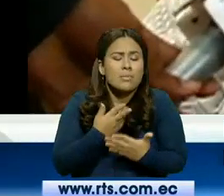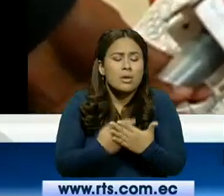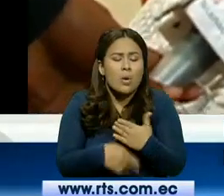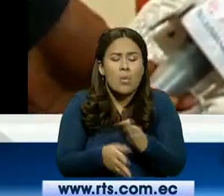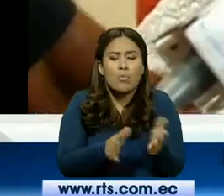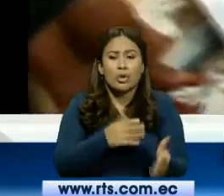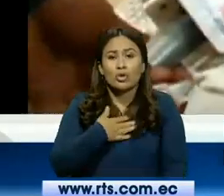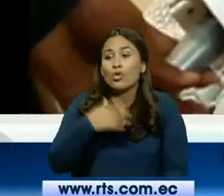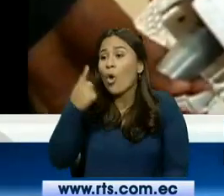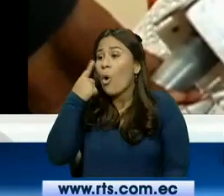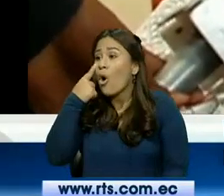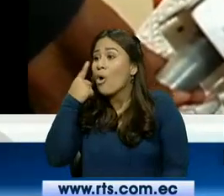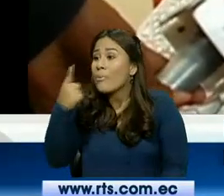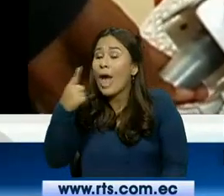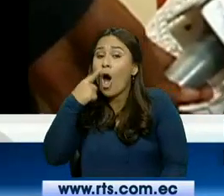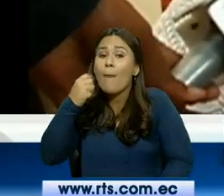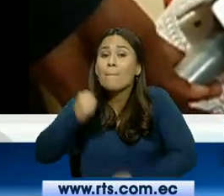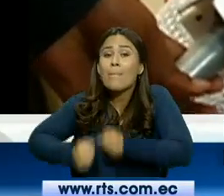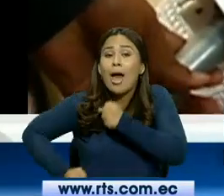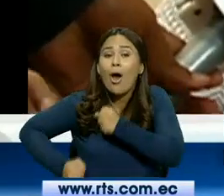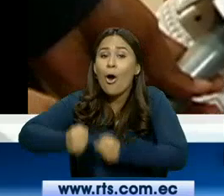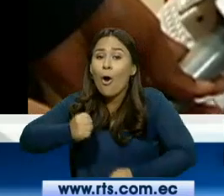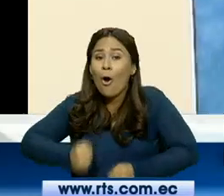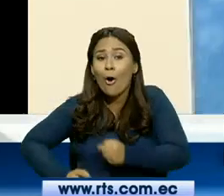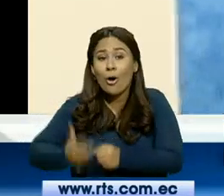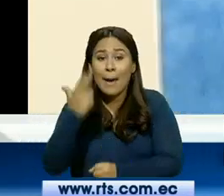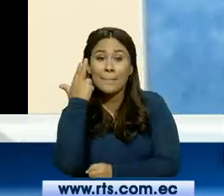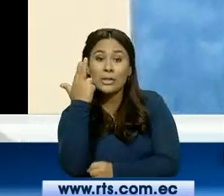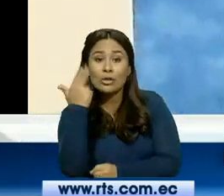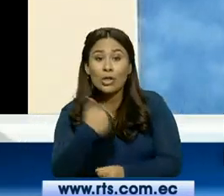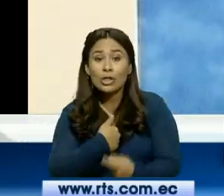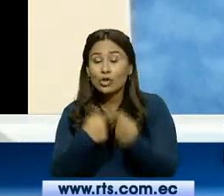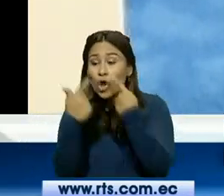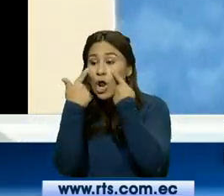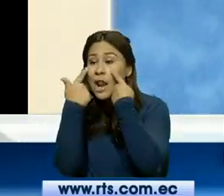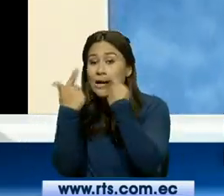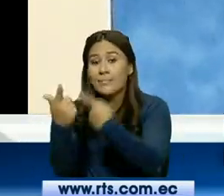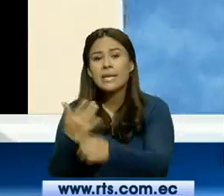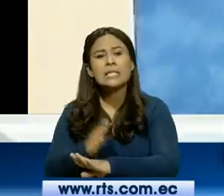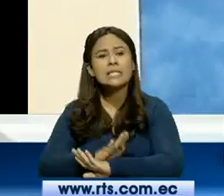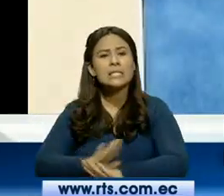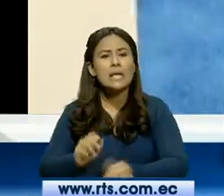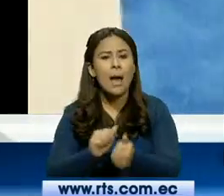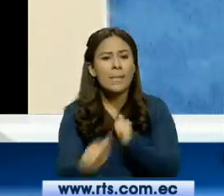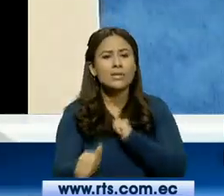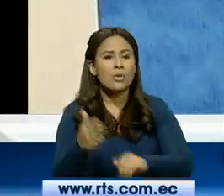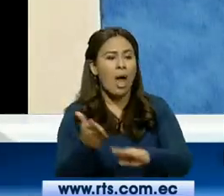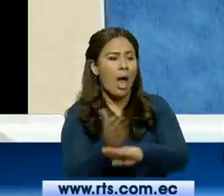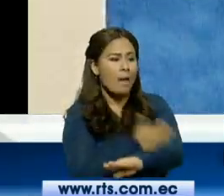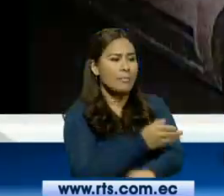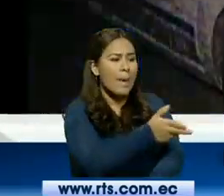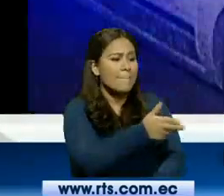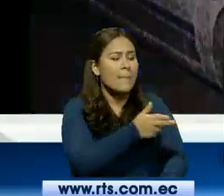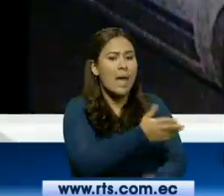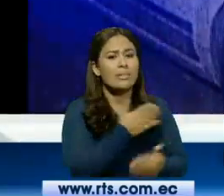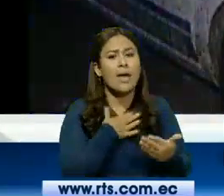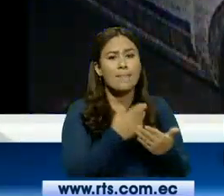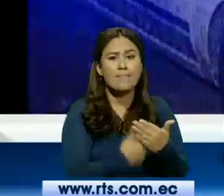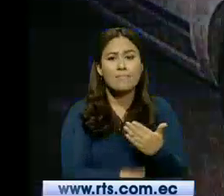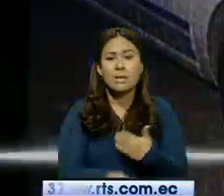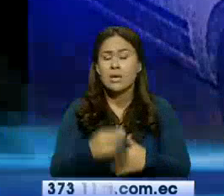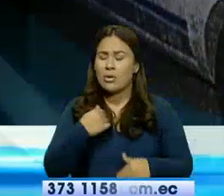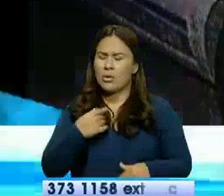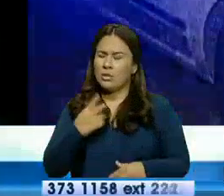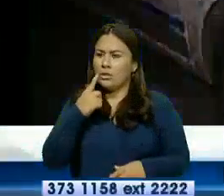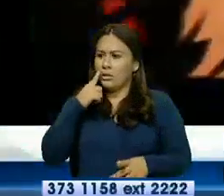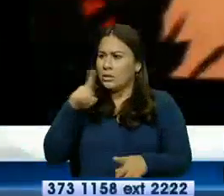él salía corriendo con un arma. Venía matando ya a mi hijo. Y no es la primera